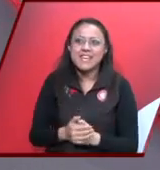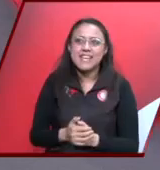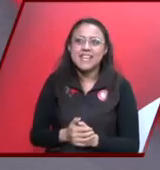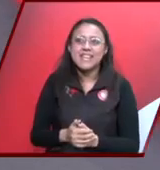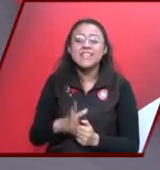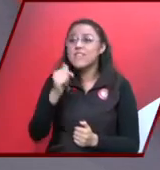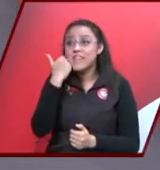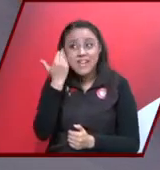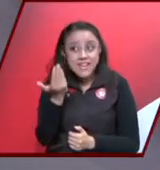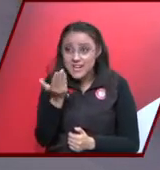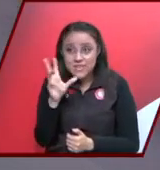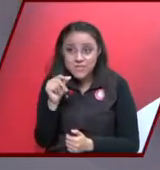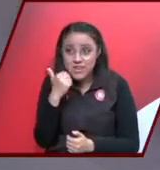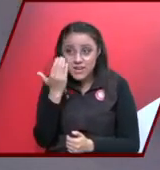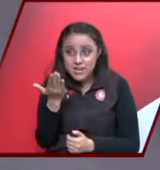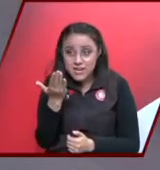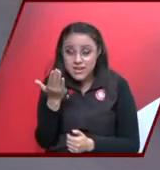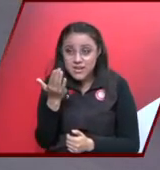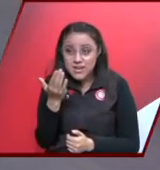¿No va a querer?